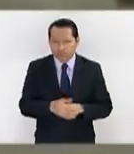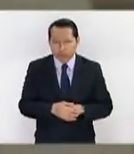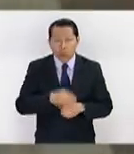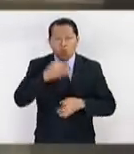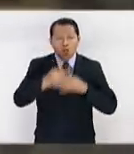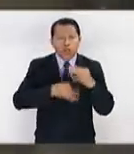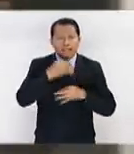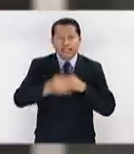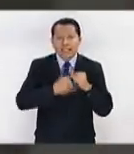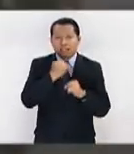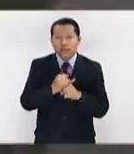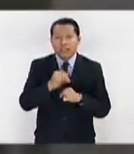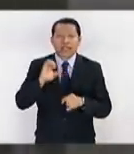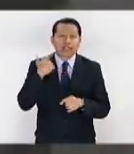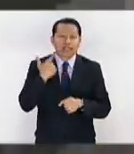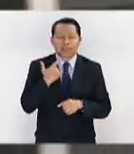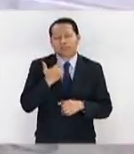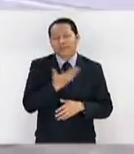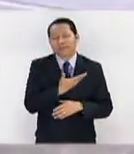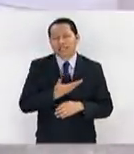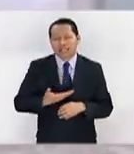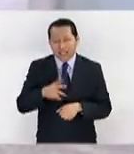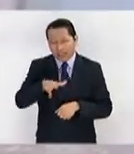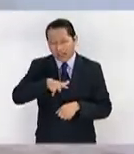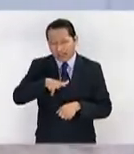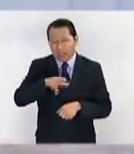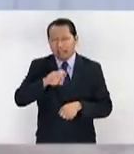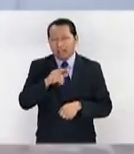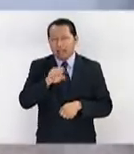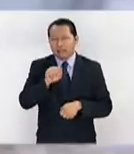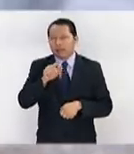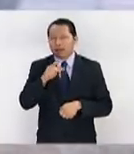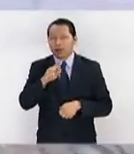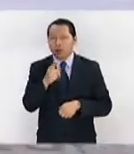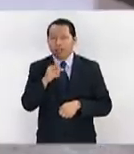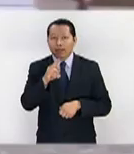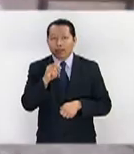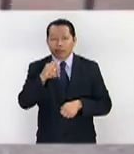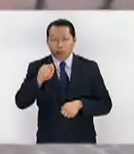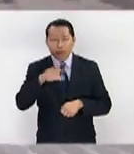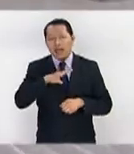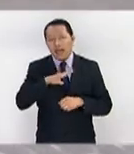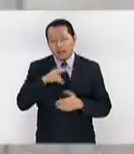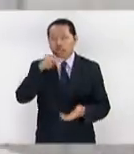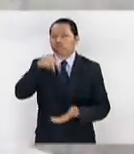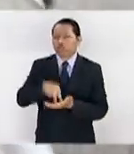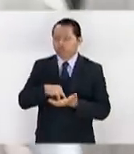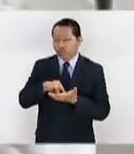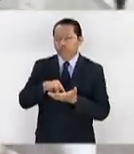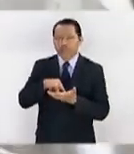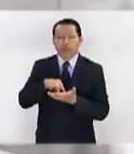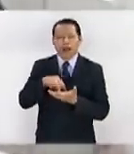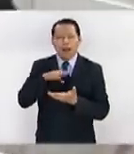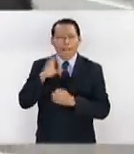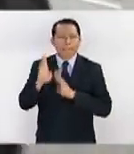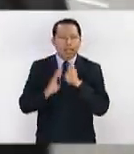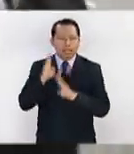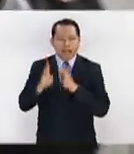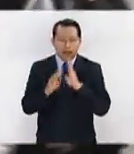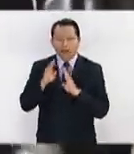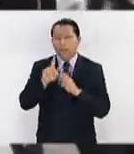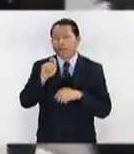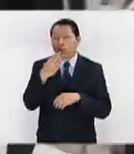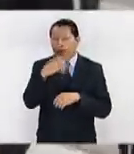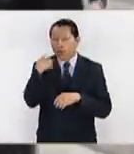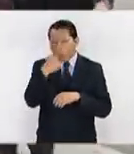noticias internacionales, el expresidente de la Generalitat, Carles Puigdemont, se entregó a las autoridades de Bélgica y en menos de 24 horas